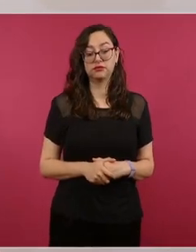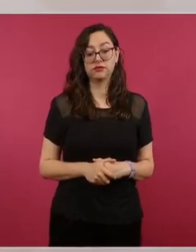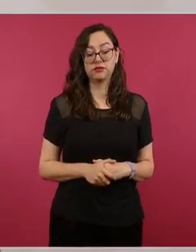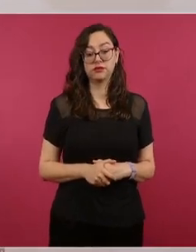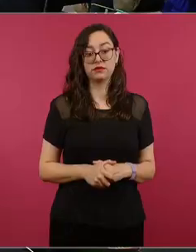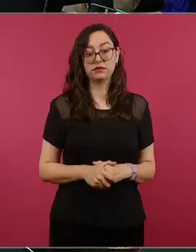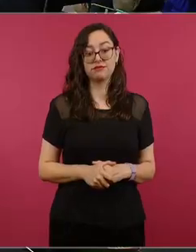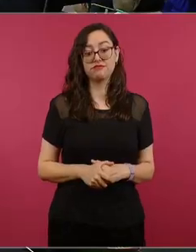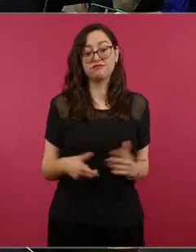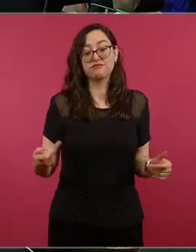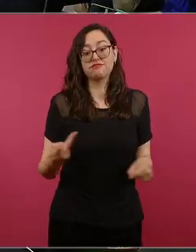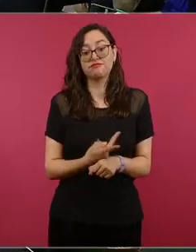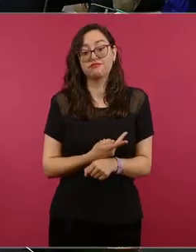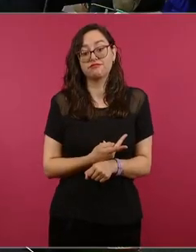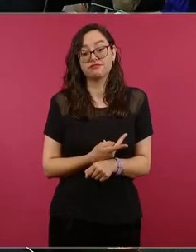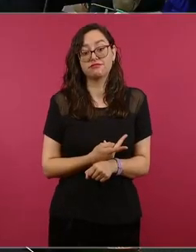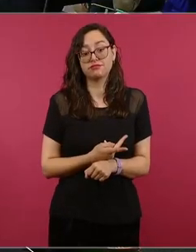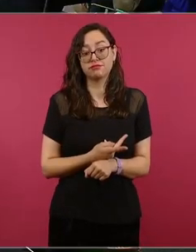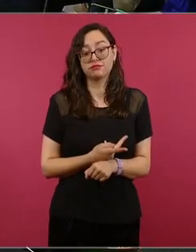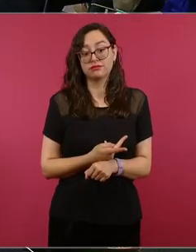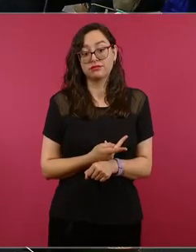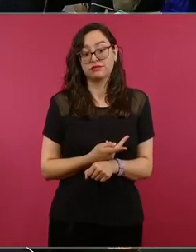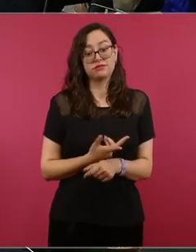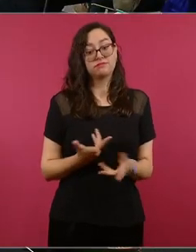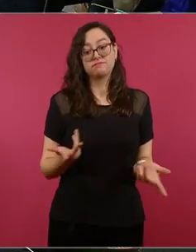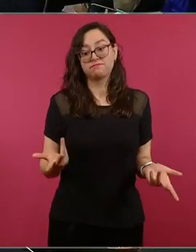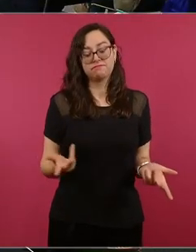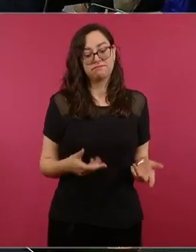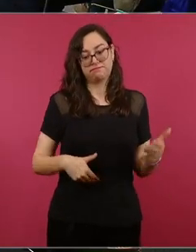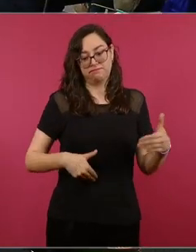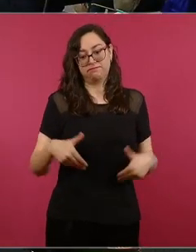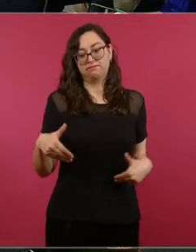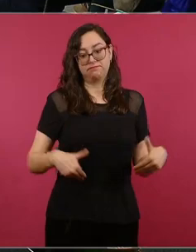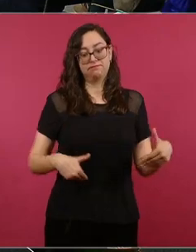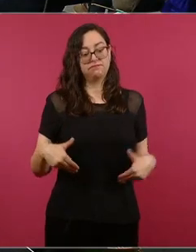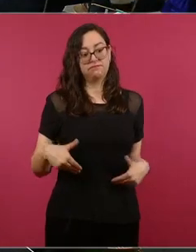En el fondo, pues es eso.